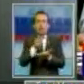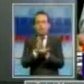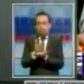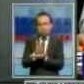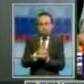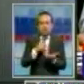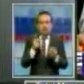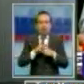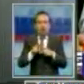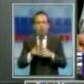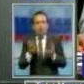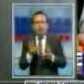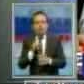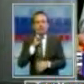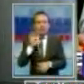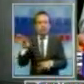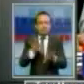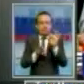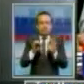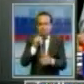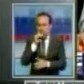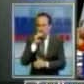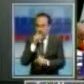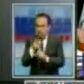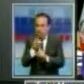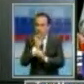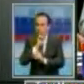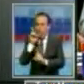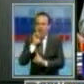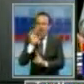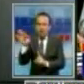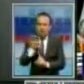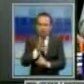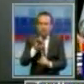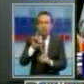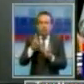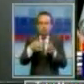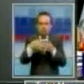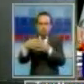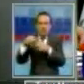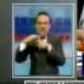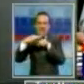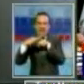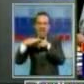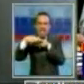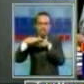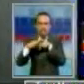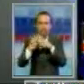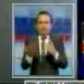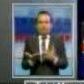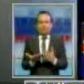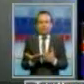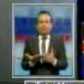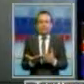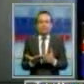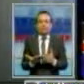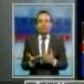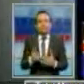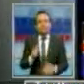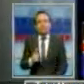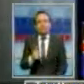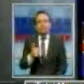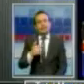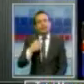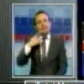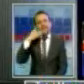también para definir cuáles son los perfiles y cómo se maneja el equilibrio con los partidos? Sobre todo cuando hay más, ahora. A ver, ya, sí, claro. Yo creo